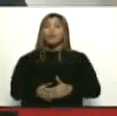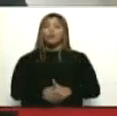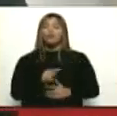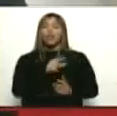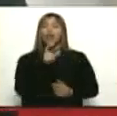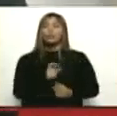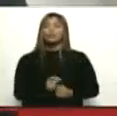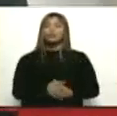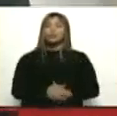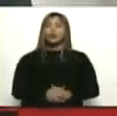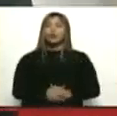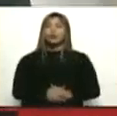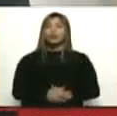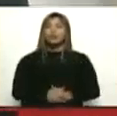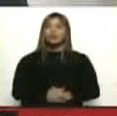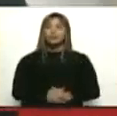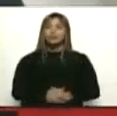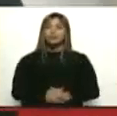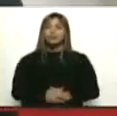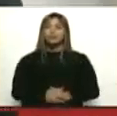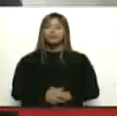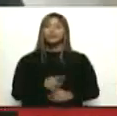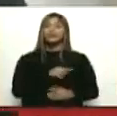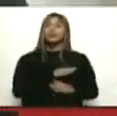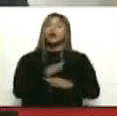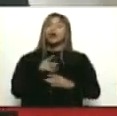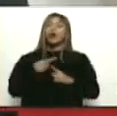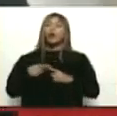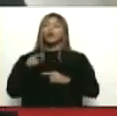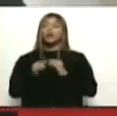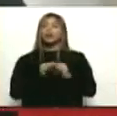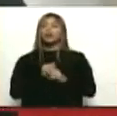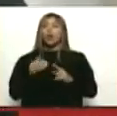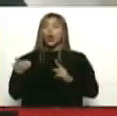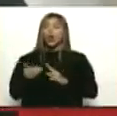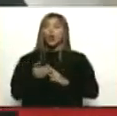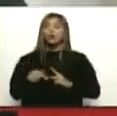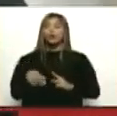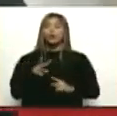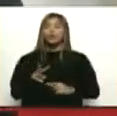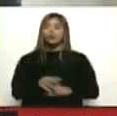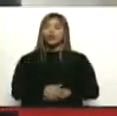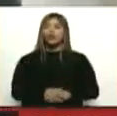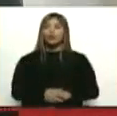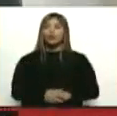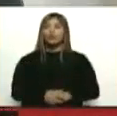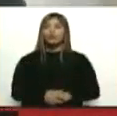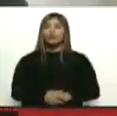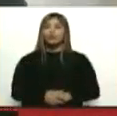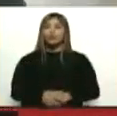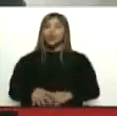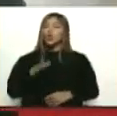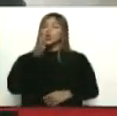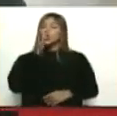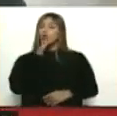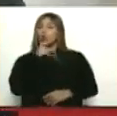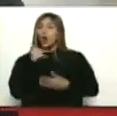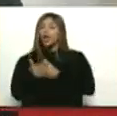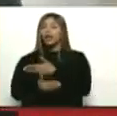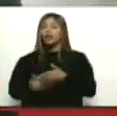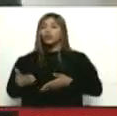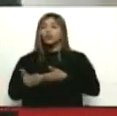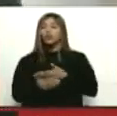personas que agencian ante potencias extranjeras en contra de los intereses venezolanos. No hay un espacio de